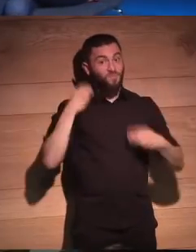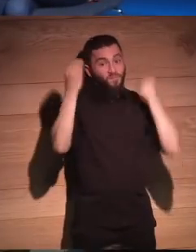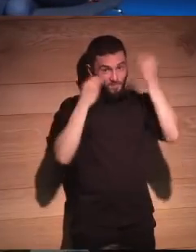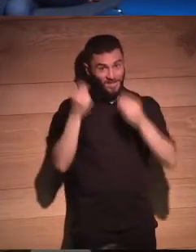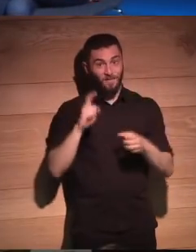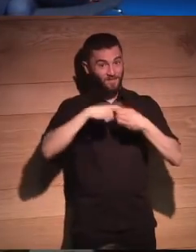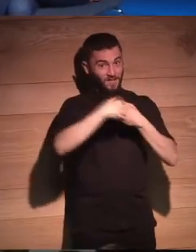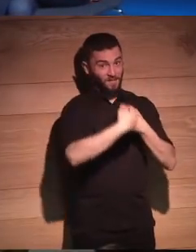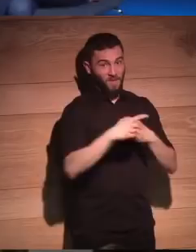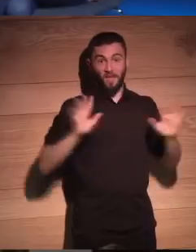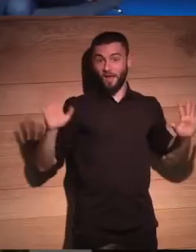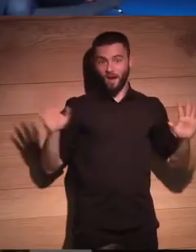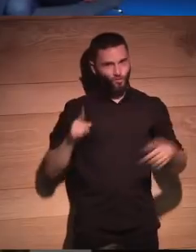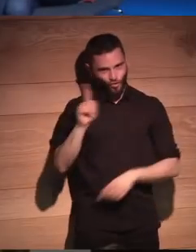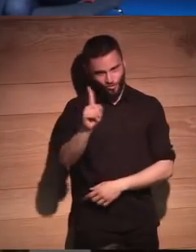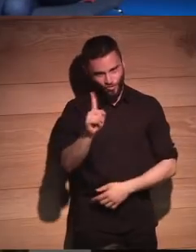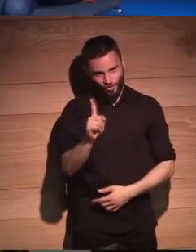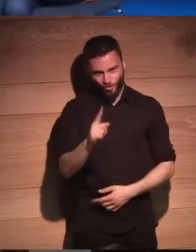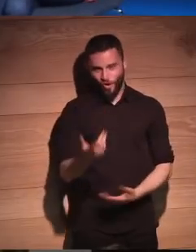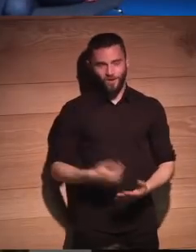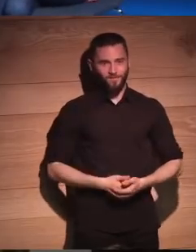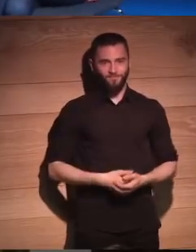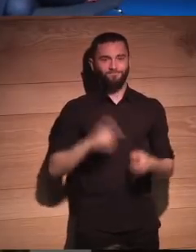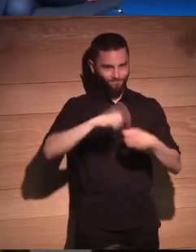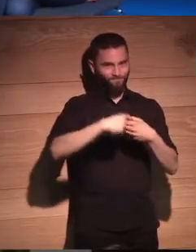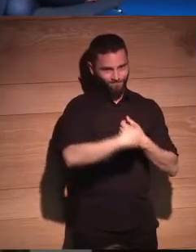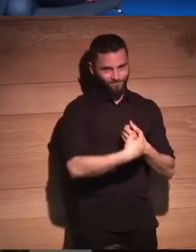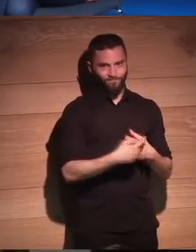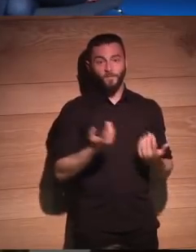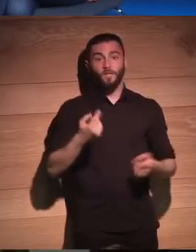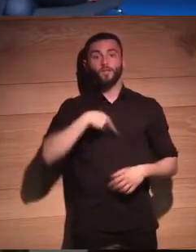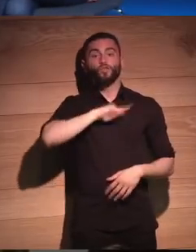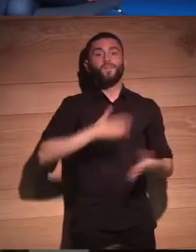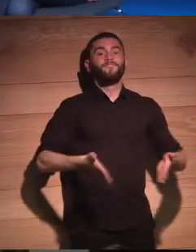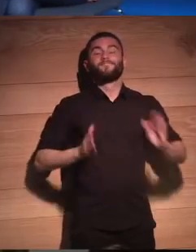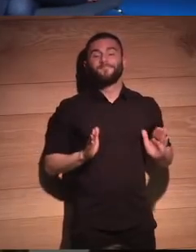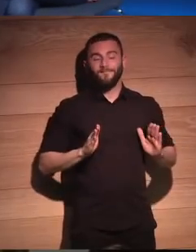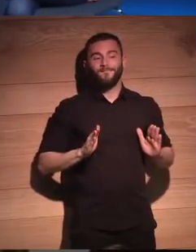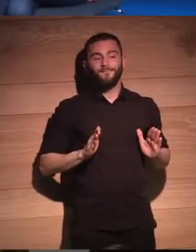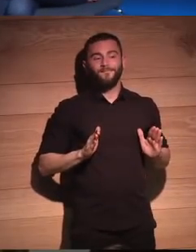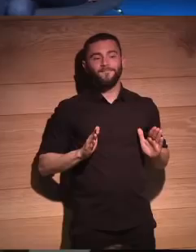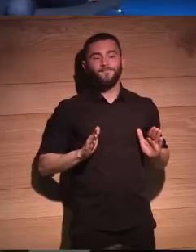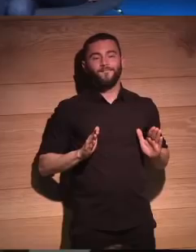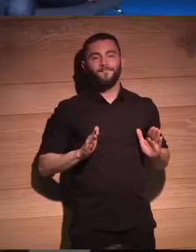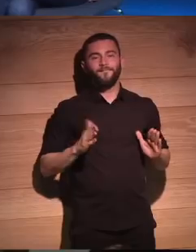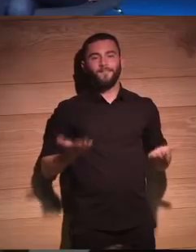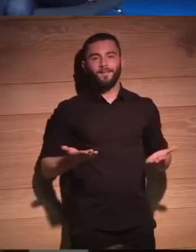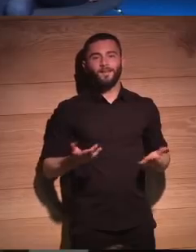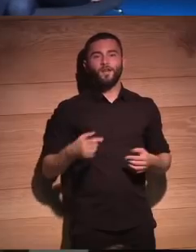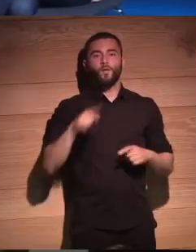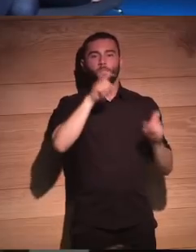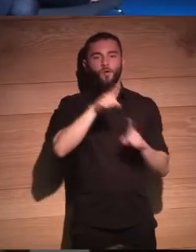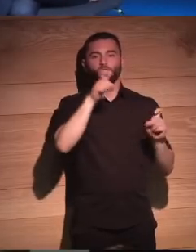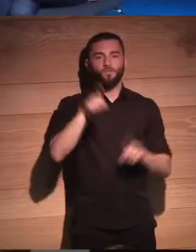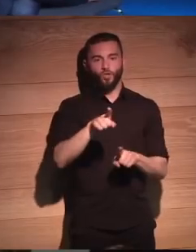de intervenir? No, en absoluto. Nos encantaría ir recibiendo vuestras